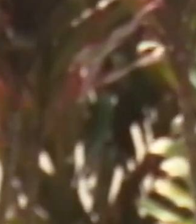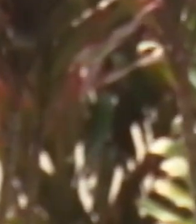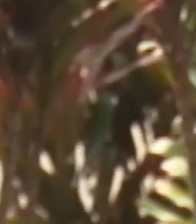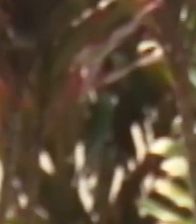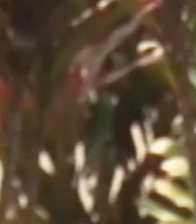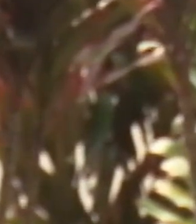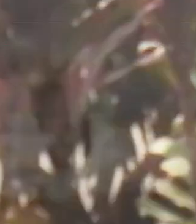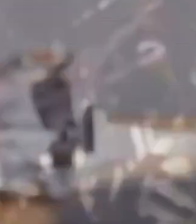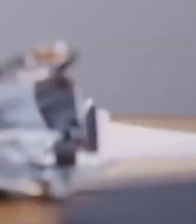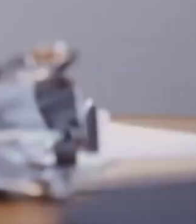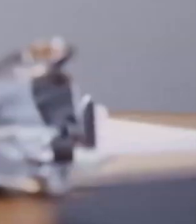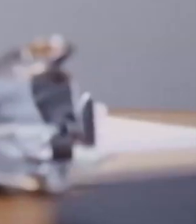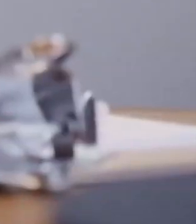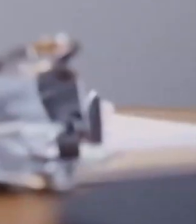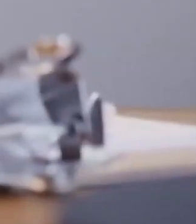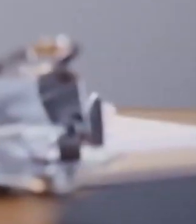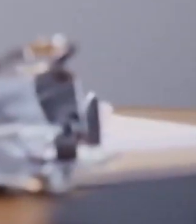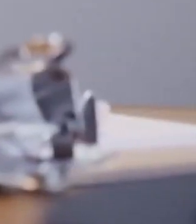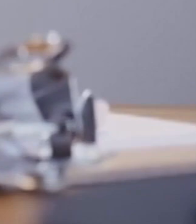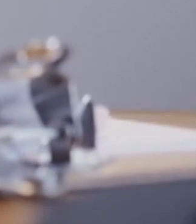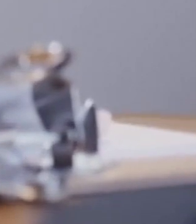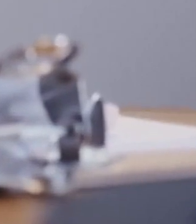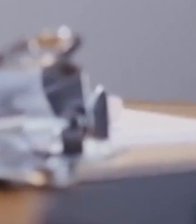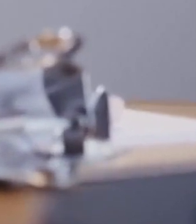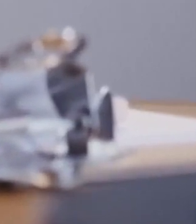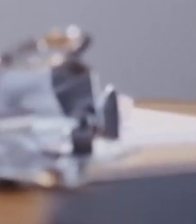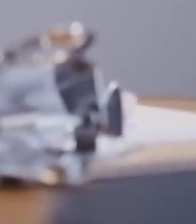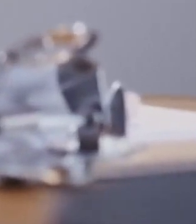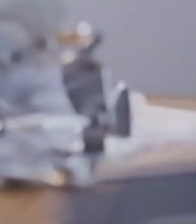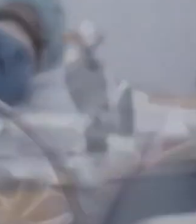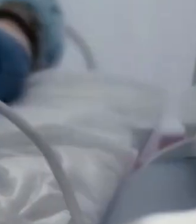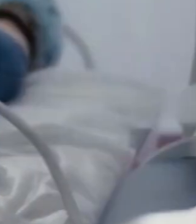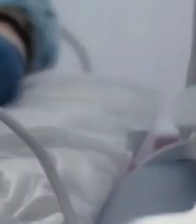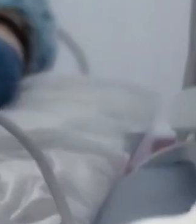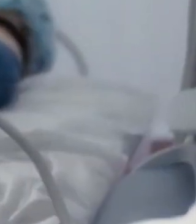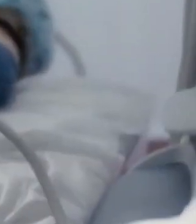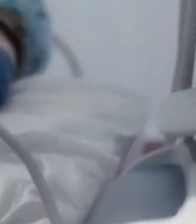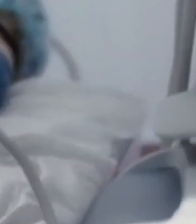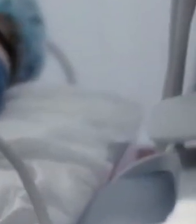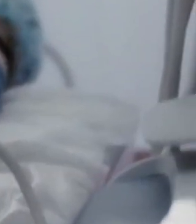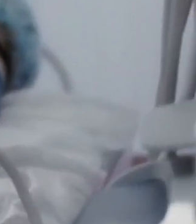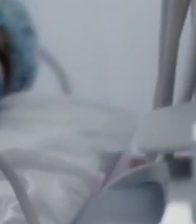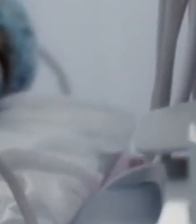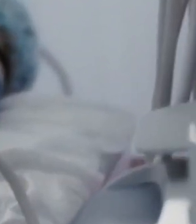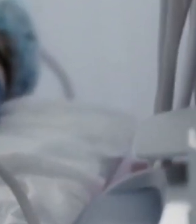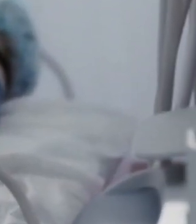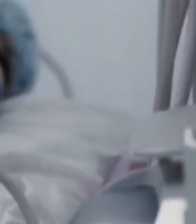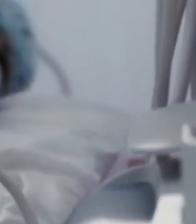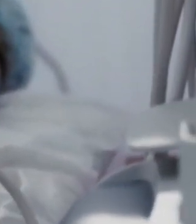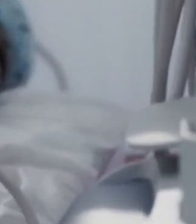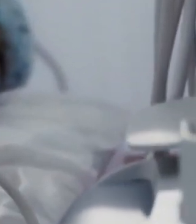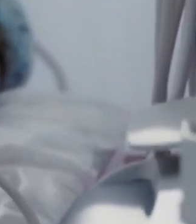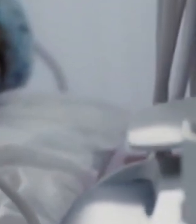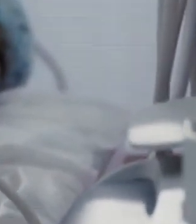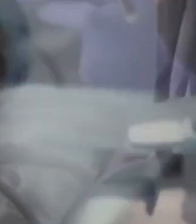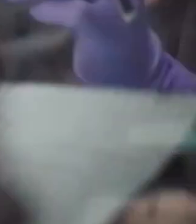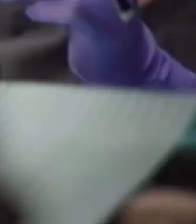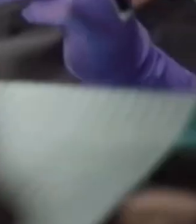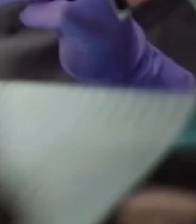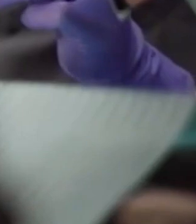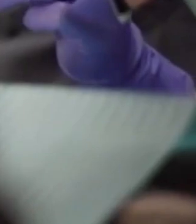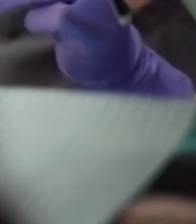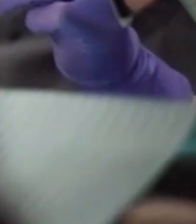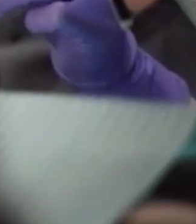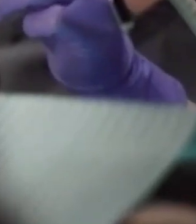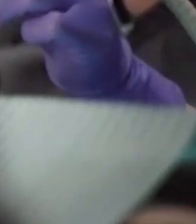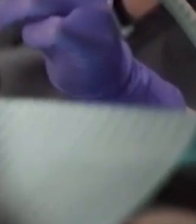Costa Rica. Quiero invitarlos muy cordialmente a ver todos los lunes a las 4 de la tarde y por Canal